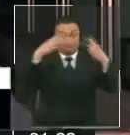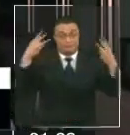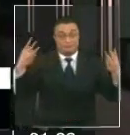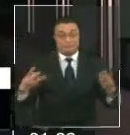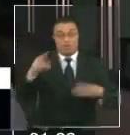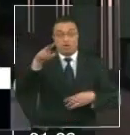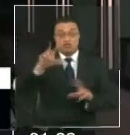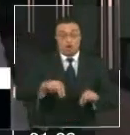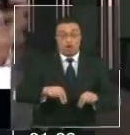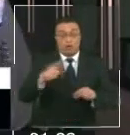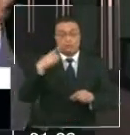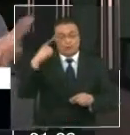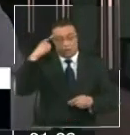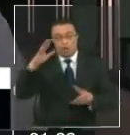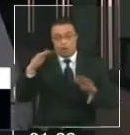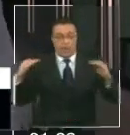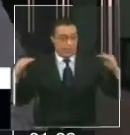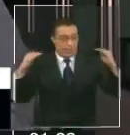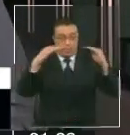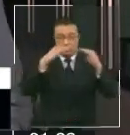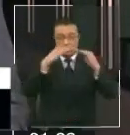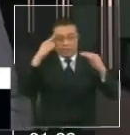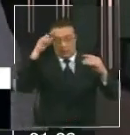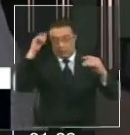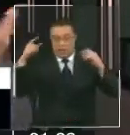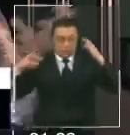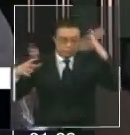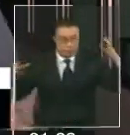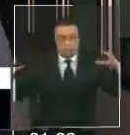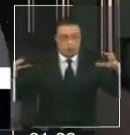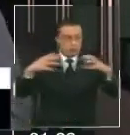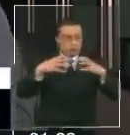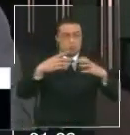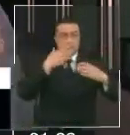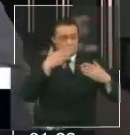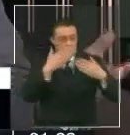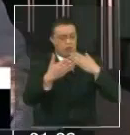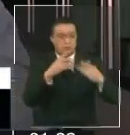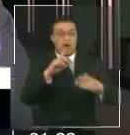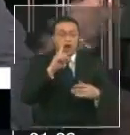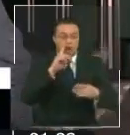más de izquierda y las ideas de centro estaban equilibradas y había un verdadero diálogo. Y claro,